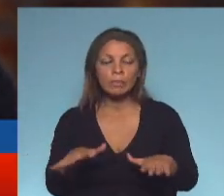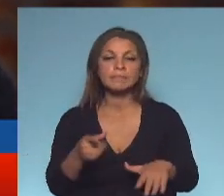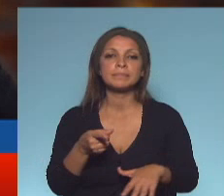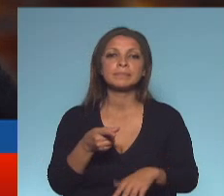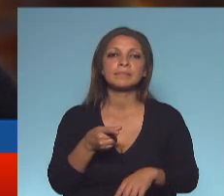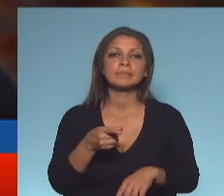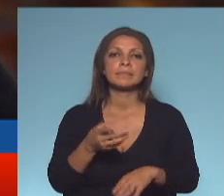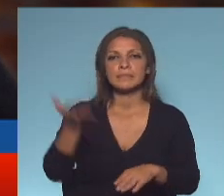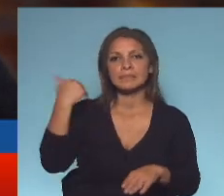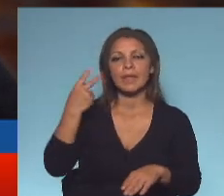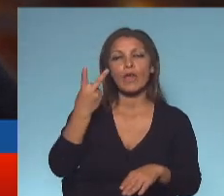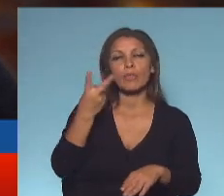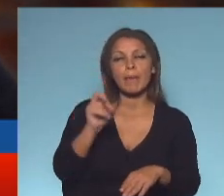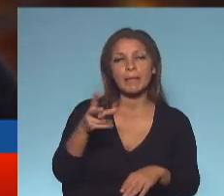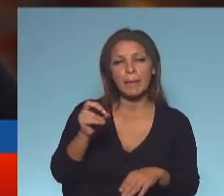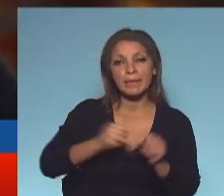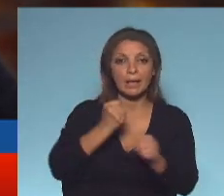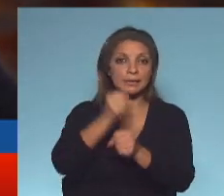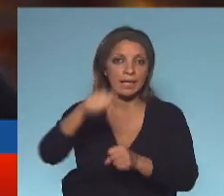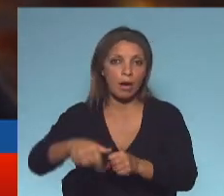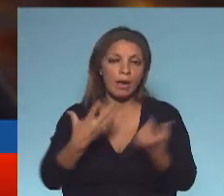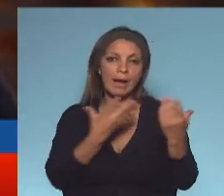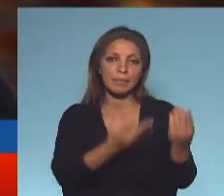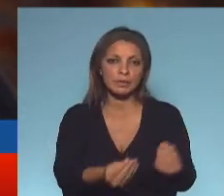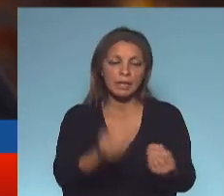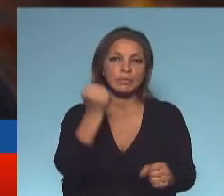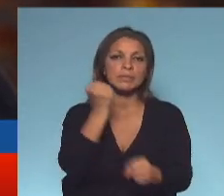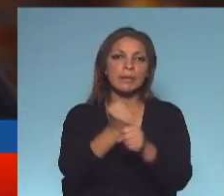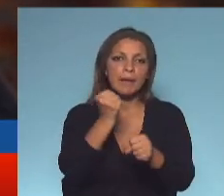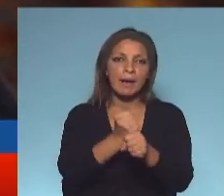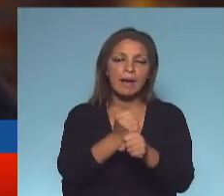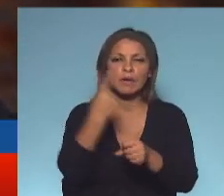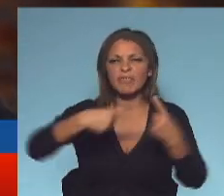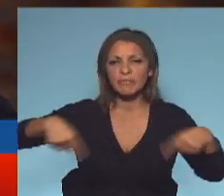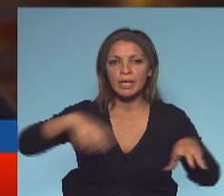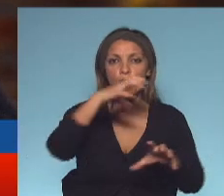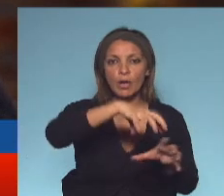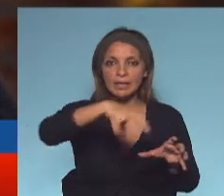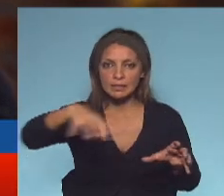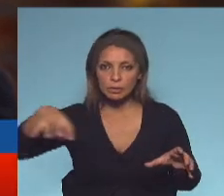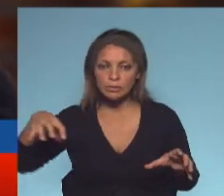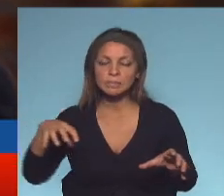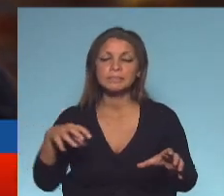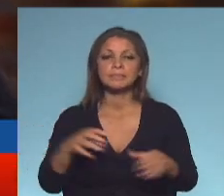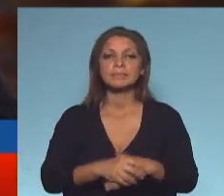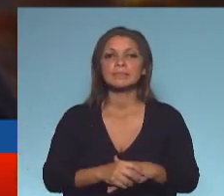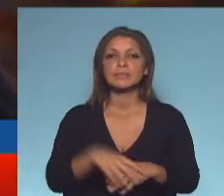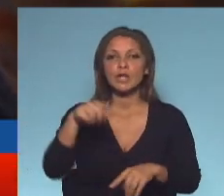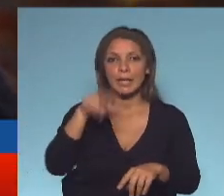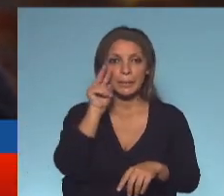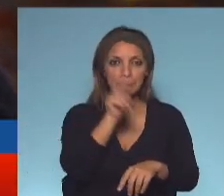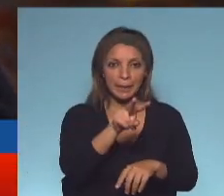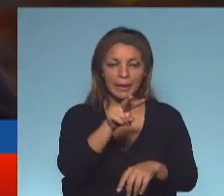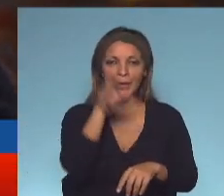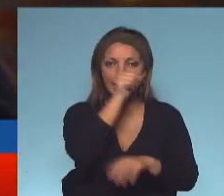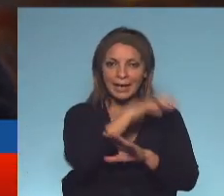Desde el 2020 hasta actualidad apoyamos en colaboración con varias organizaciones. Aquí veo el cardenal